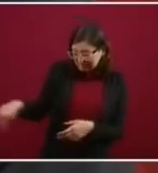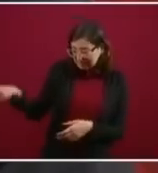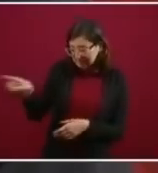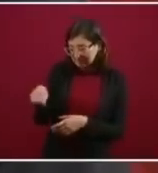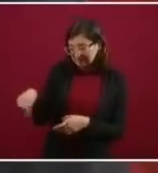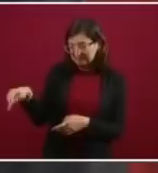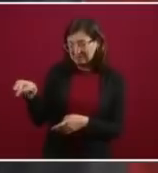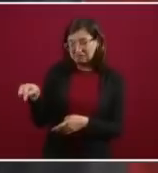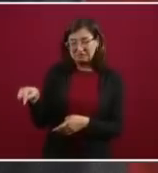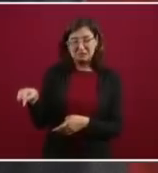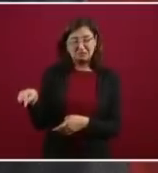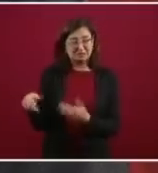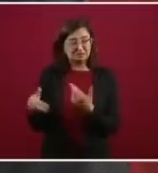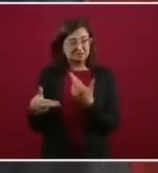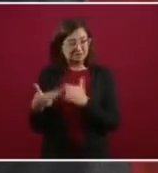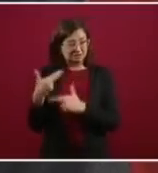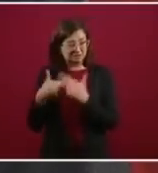oprobio